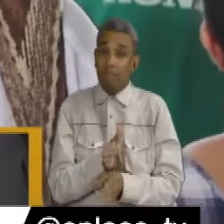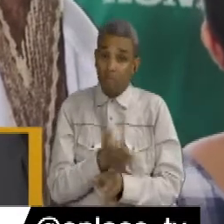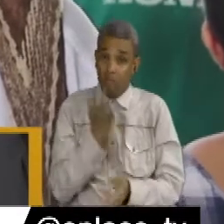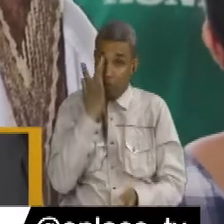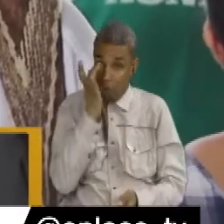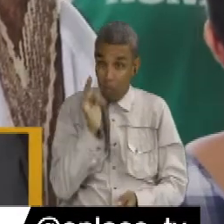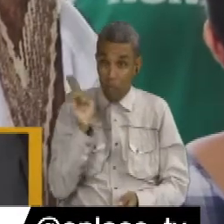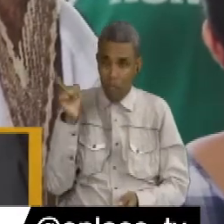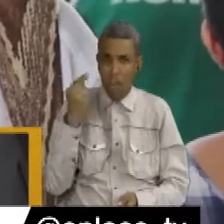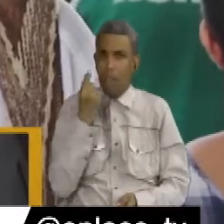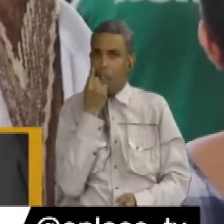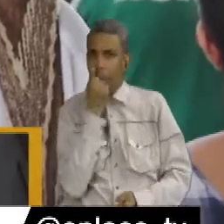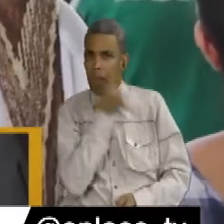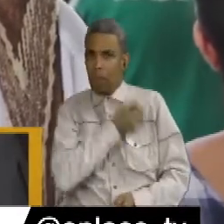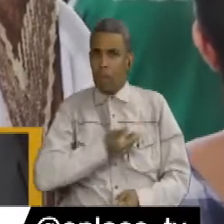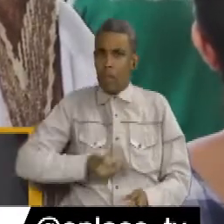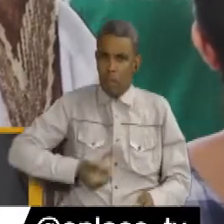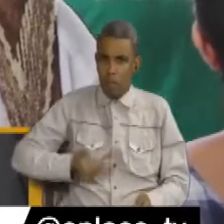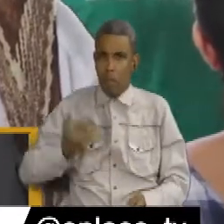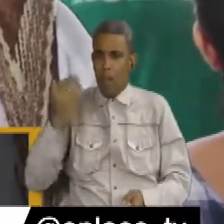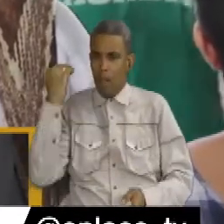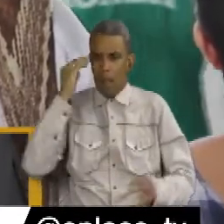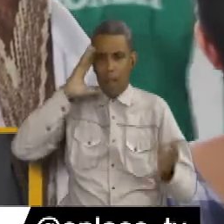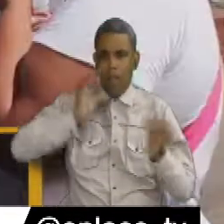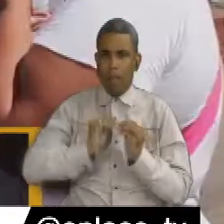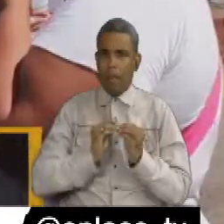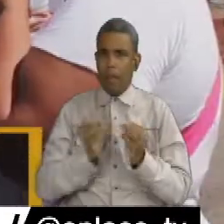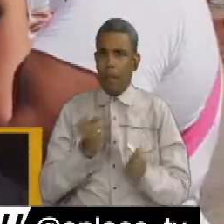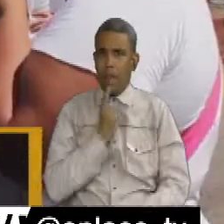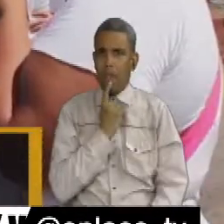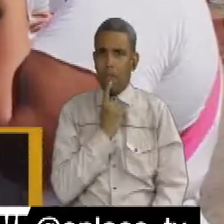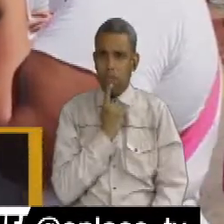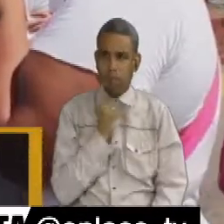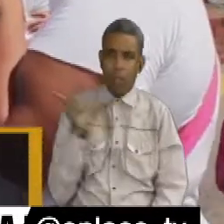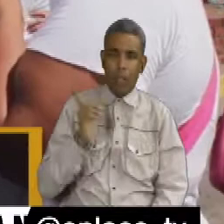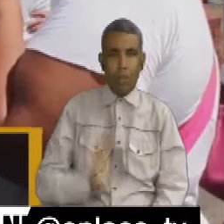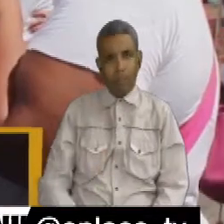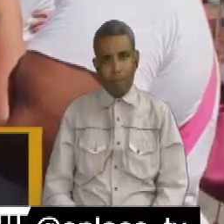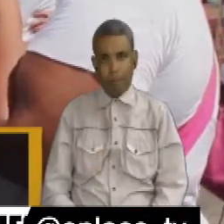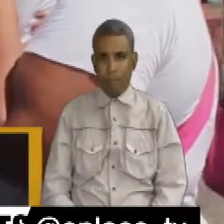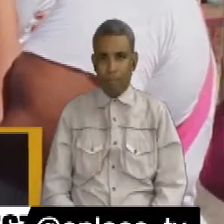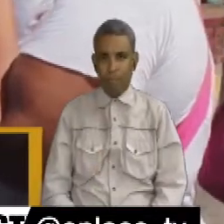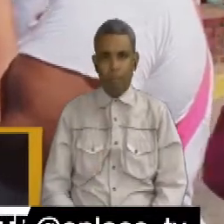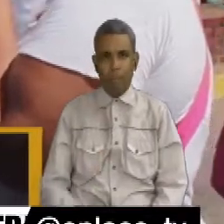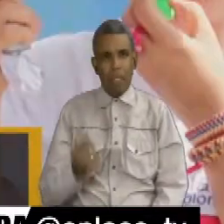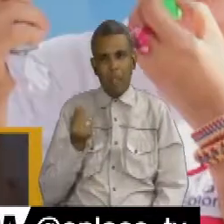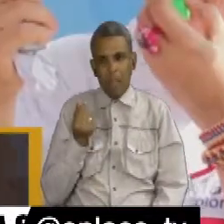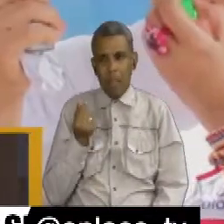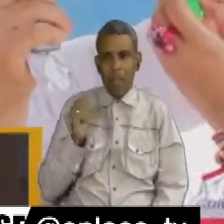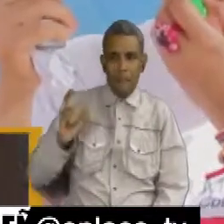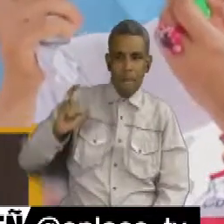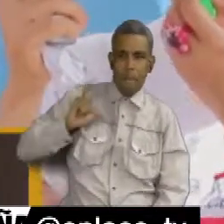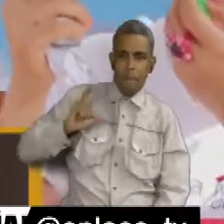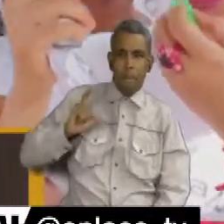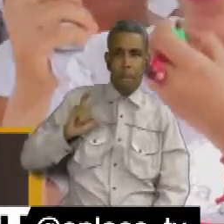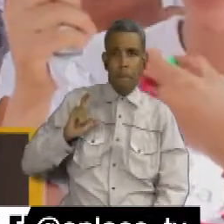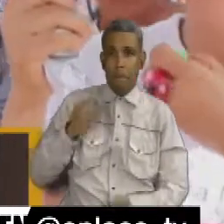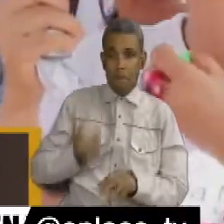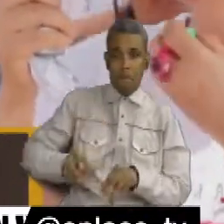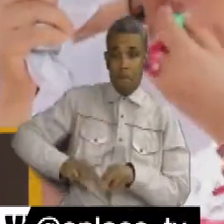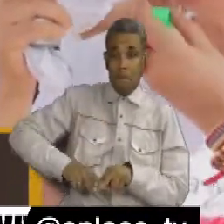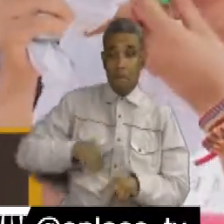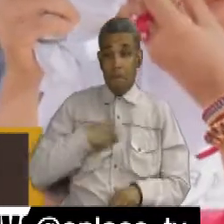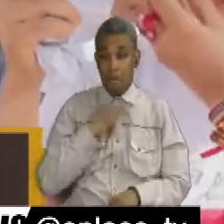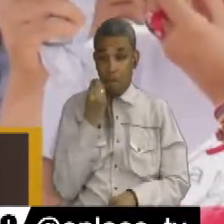los acuerdos con los diferentes sectores y con los trabajadores estatales y con los trabajadores públicos. El tema salarial es el punto menos importante para nosotros, lo hemos dicho de